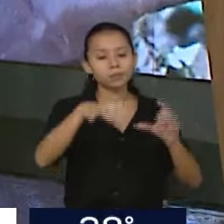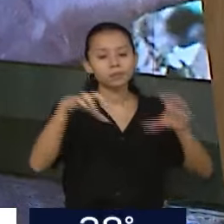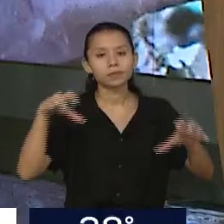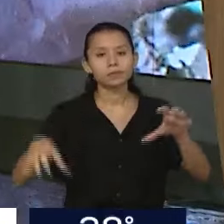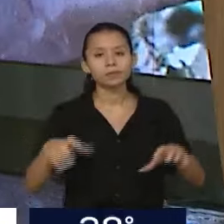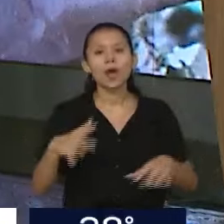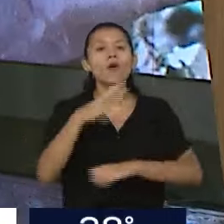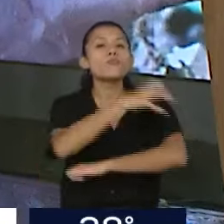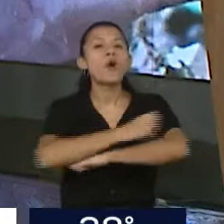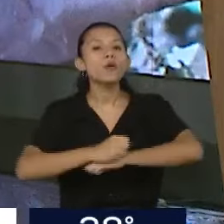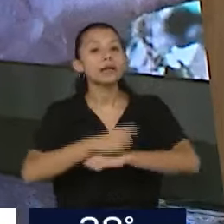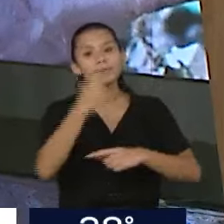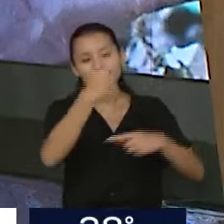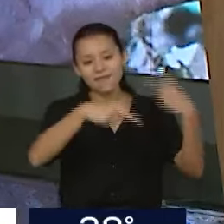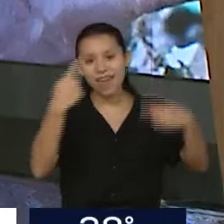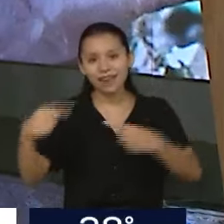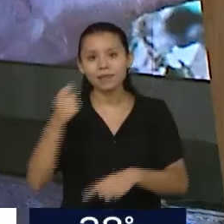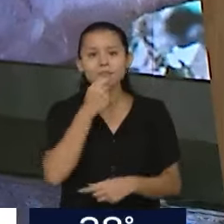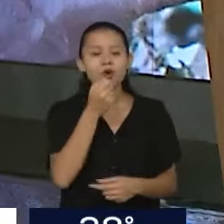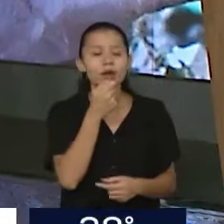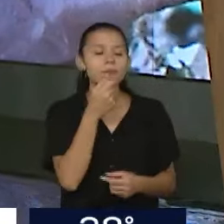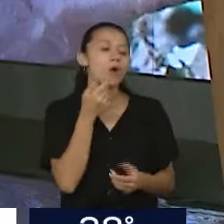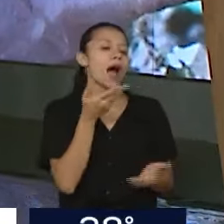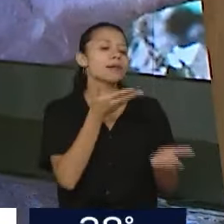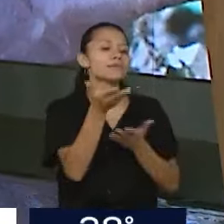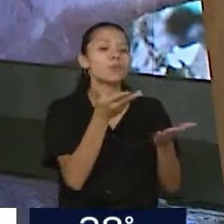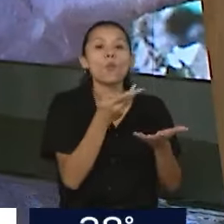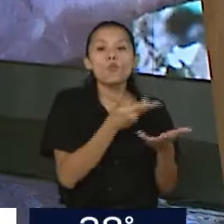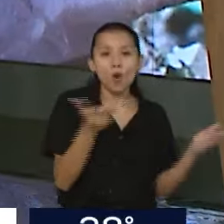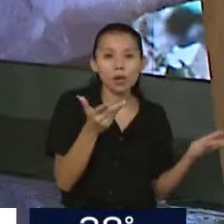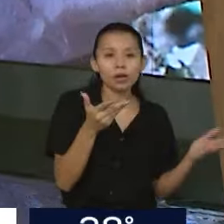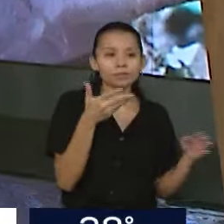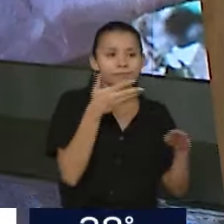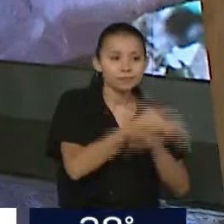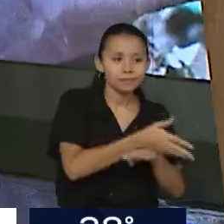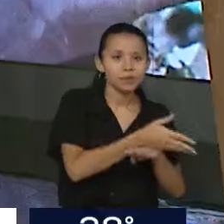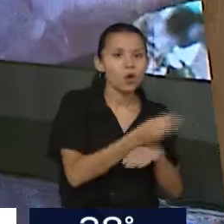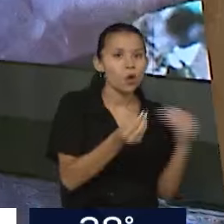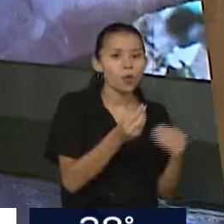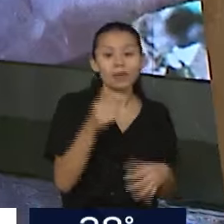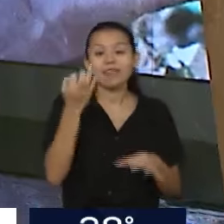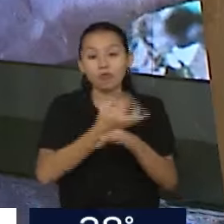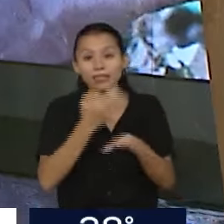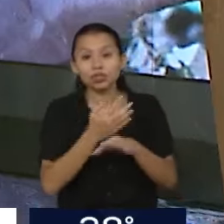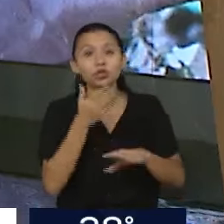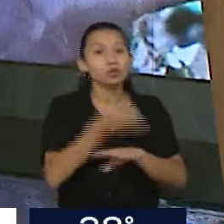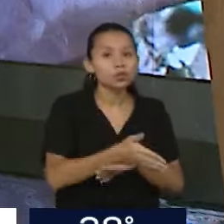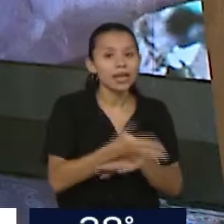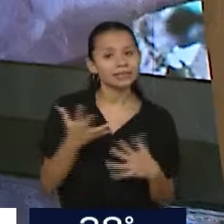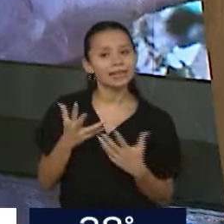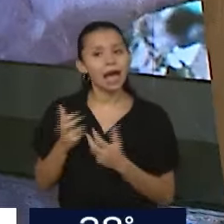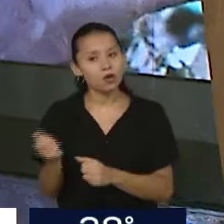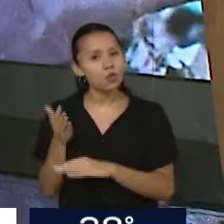El acceso a servicios públicos, el acceso a educación, el acceso a la salud, también dan cuenta de